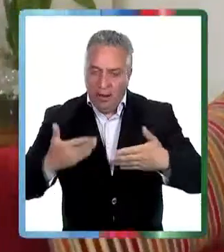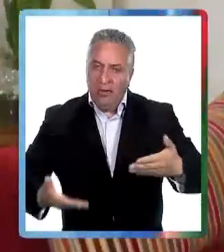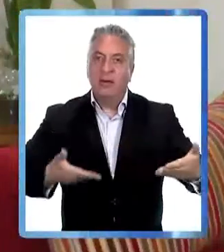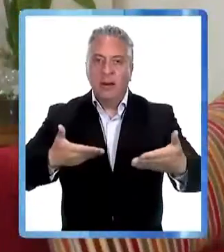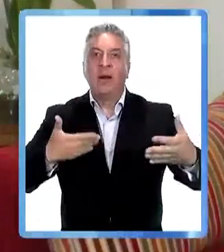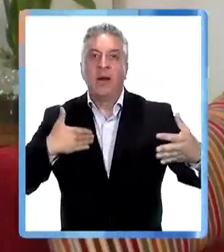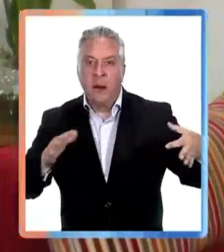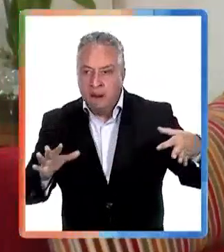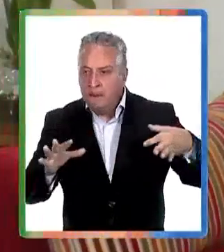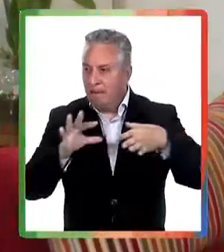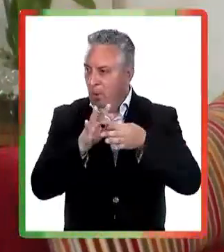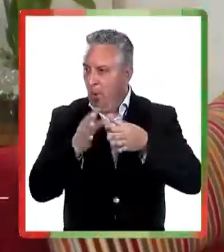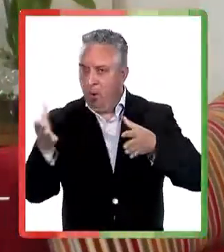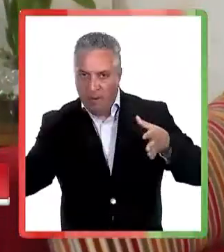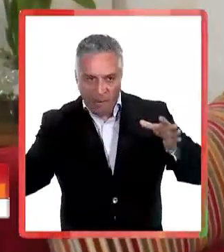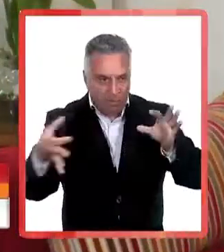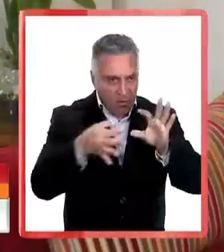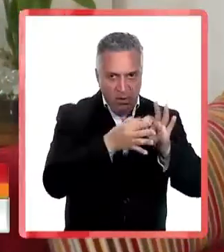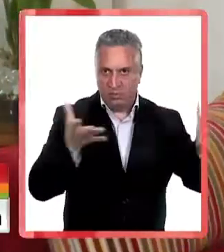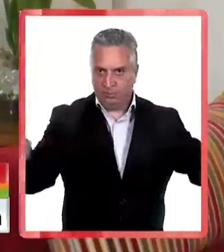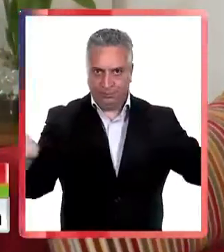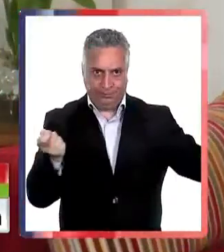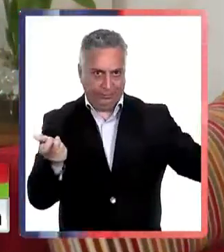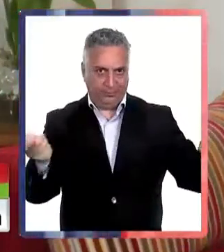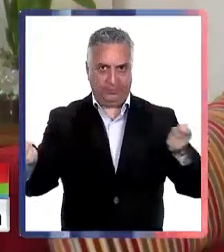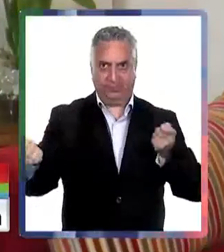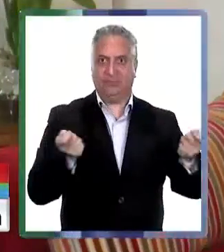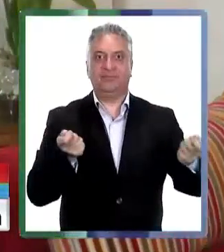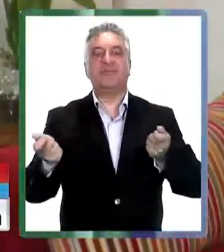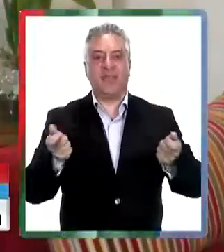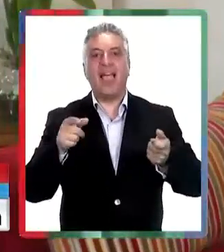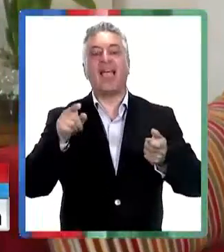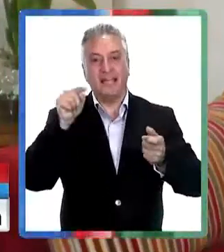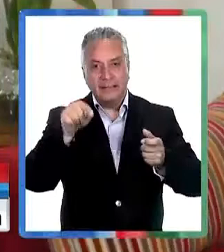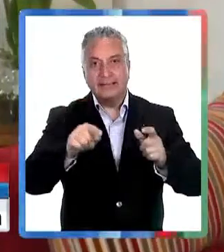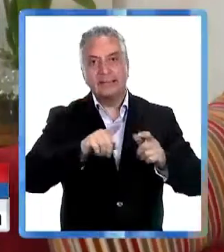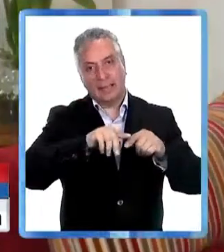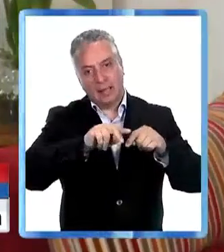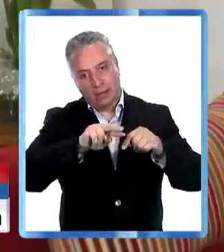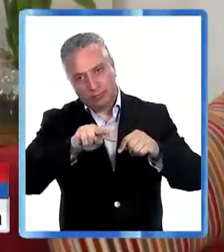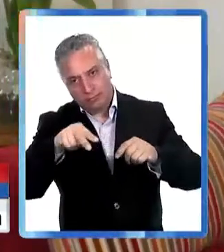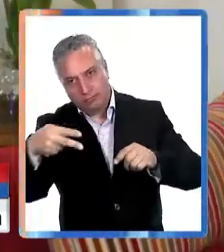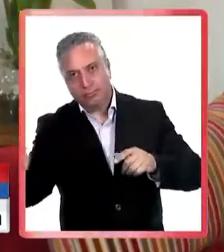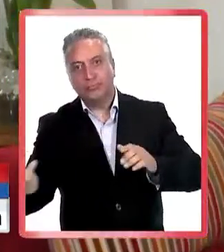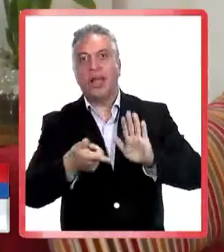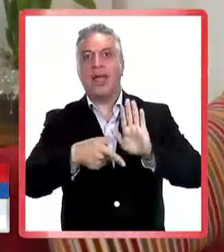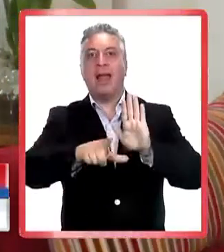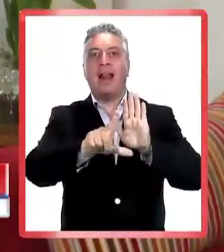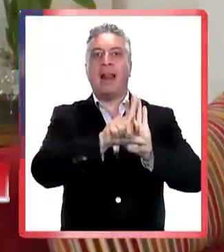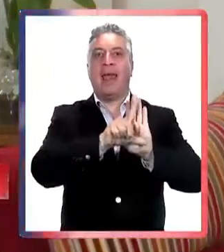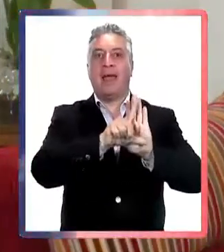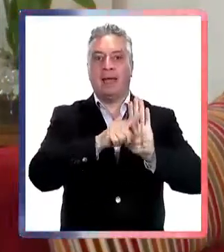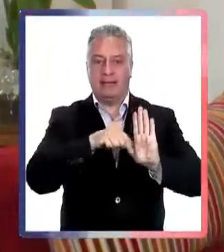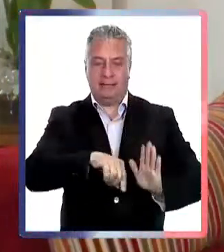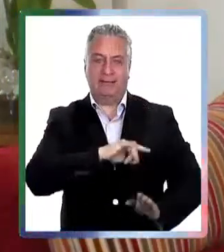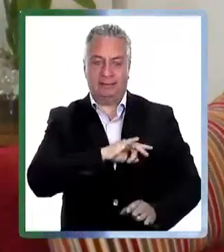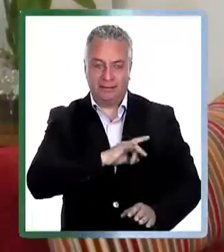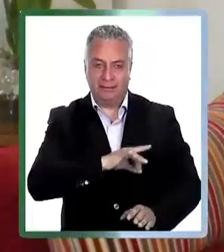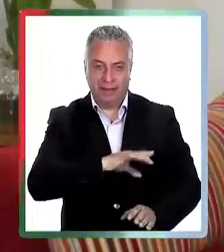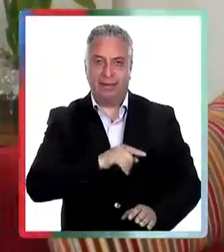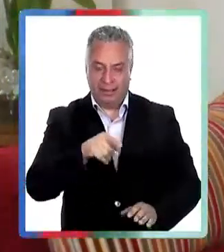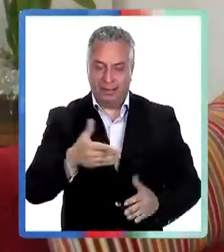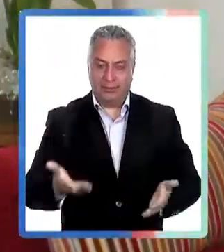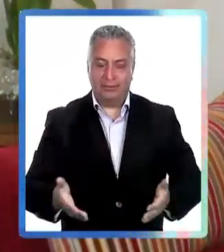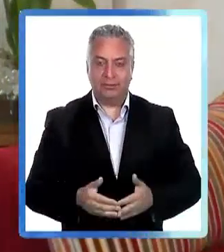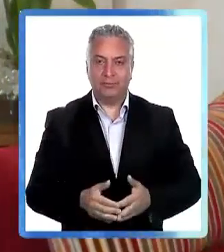haciendo ese enlace de lo que luego se van a convertir en las leyes de la República. Antes de eso, los